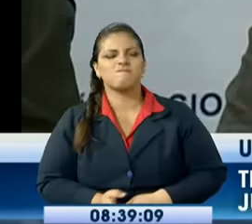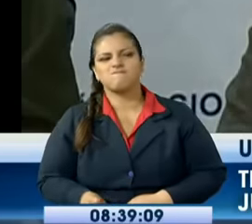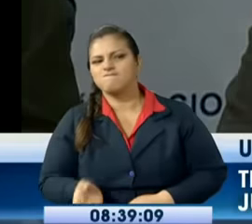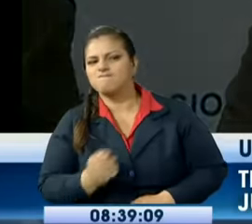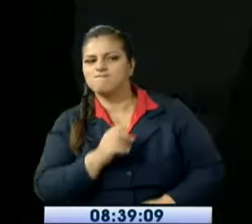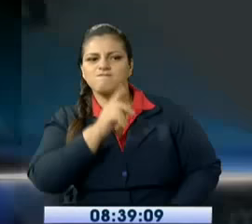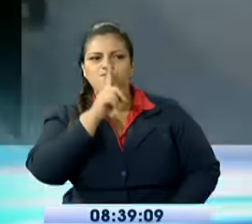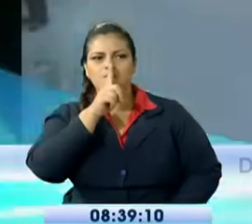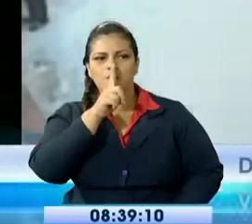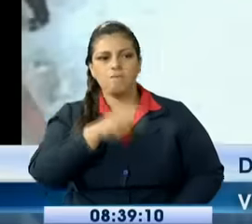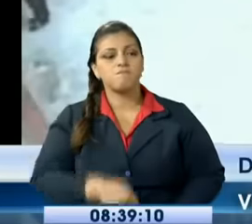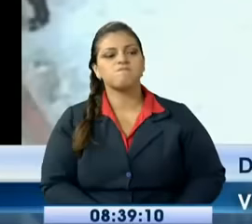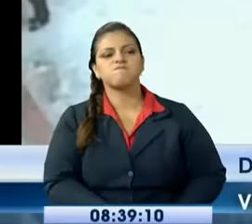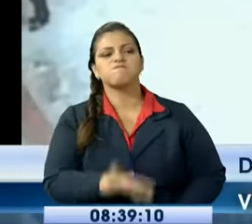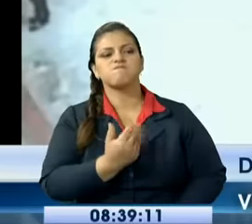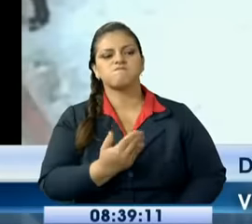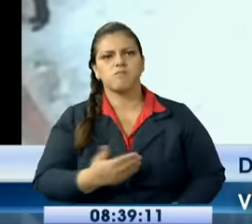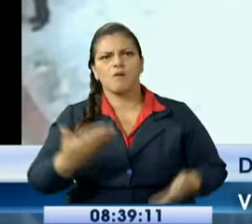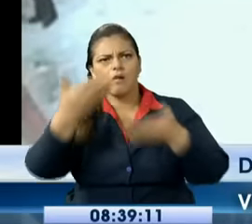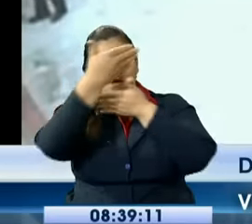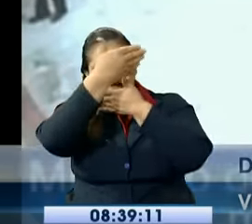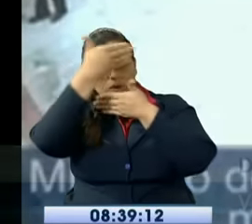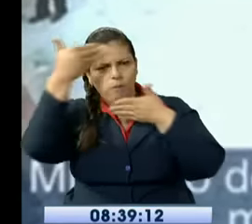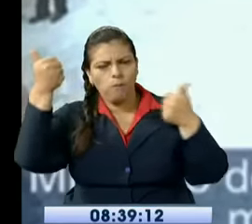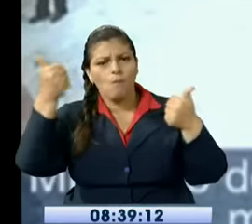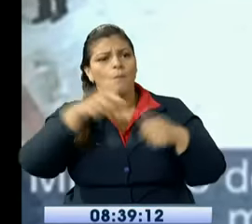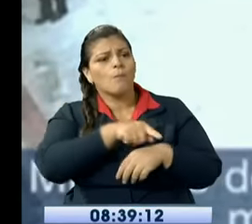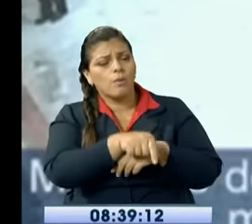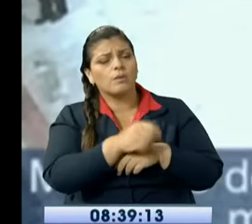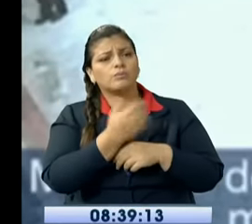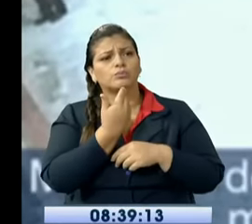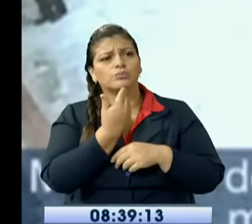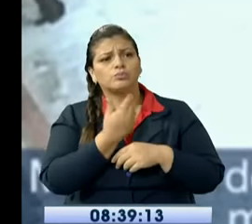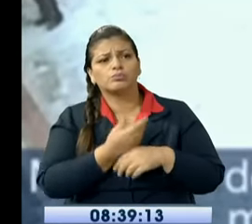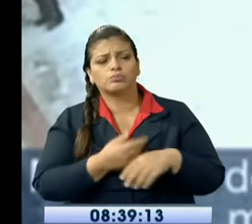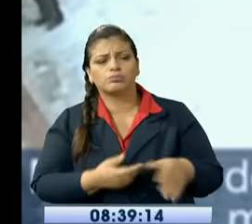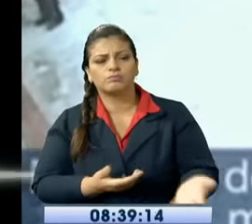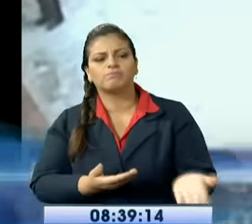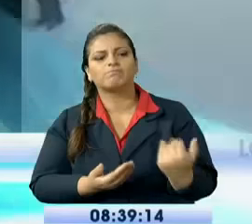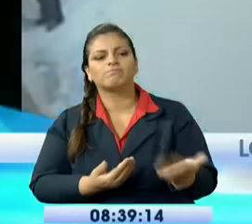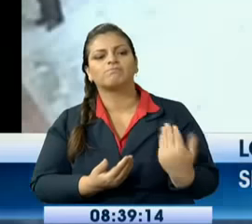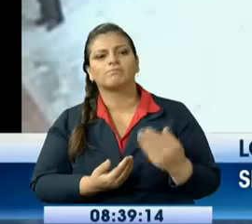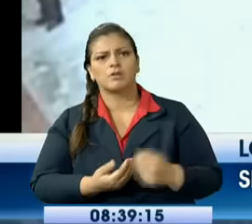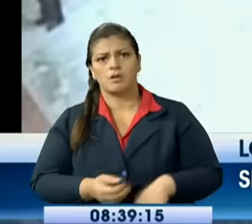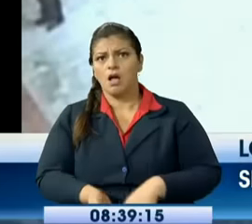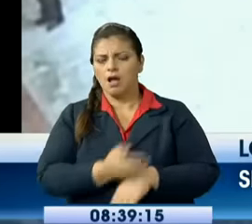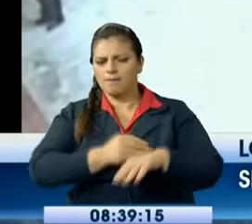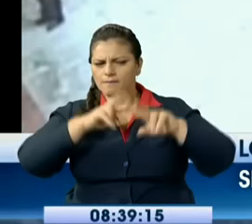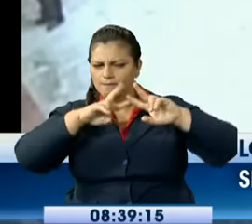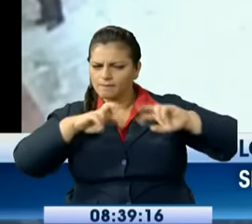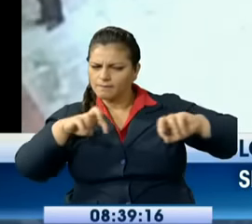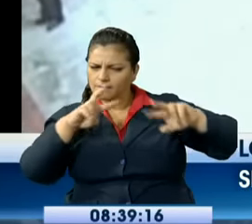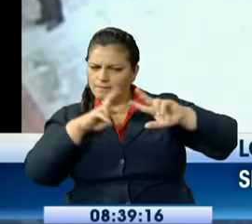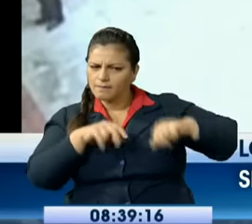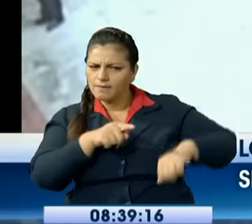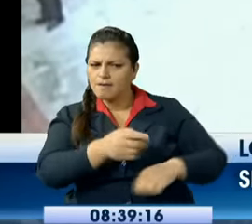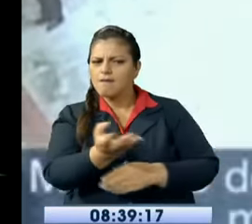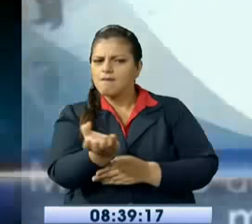300 dólares. Los sospechosos realizaban una investigación perfilando a las personas que retiraban regularmente sus